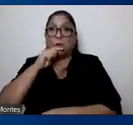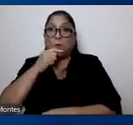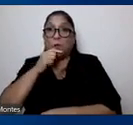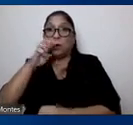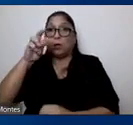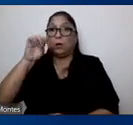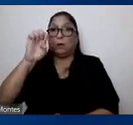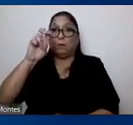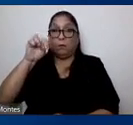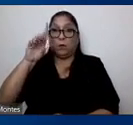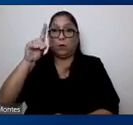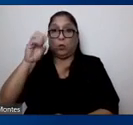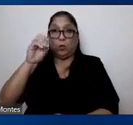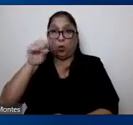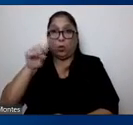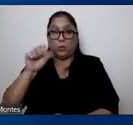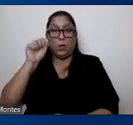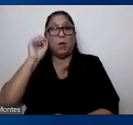Mendoza le tocó ser